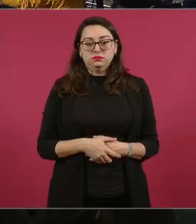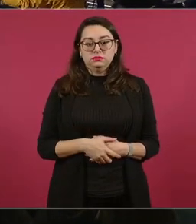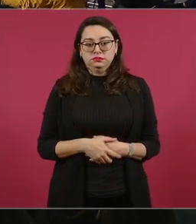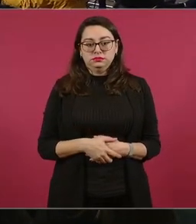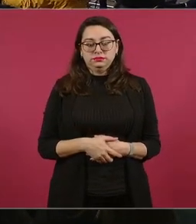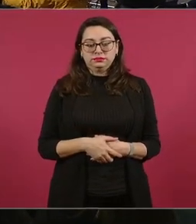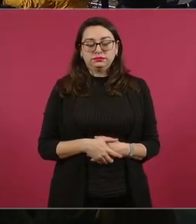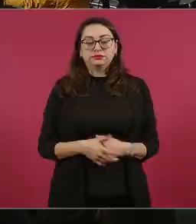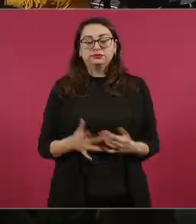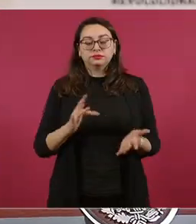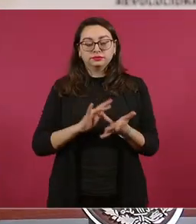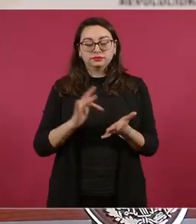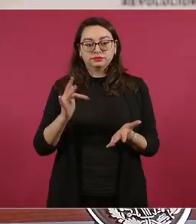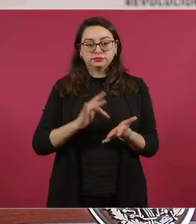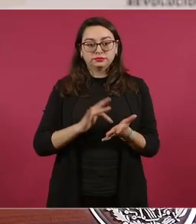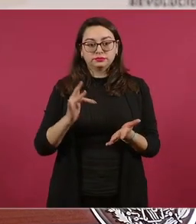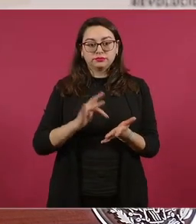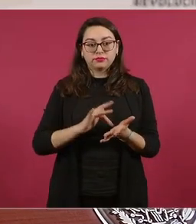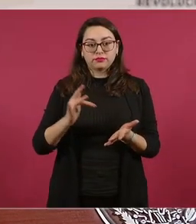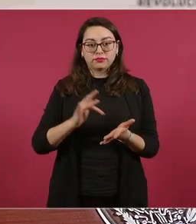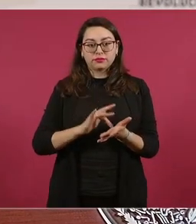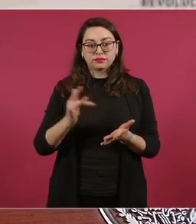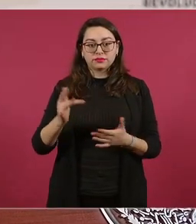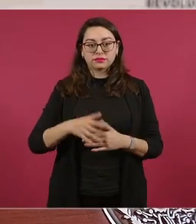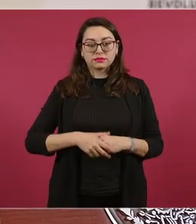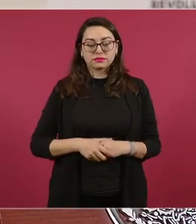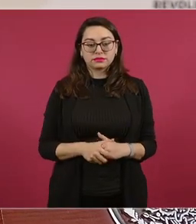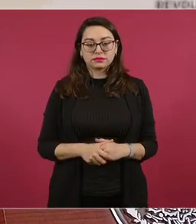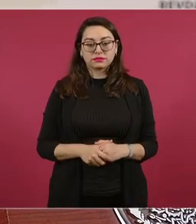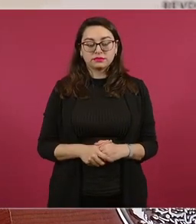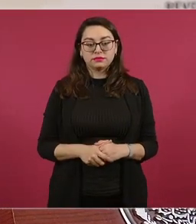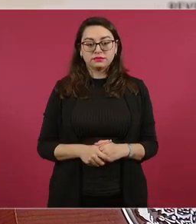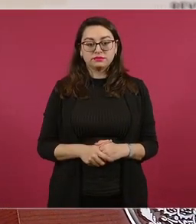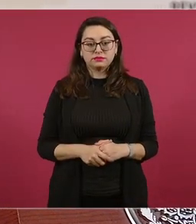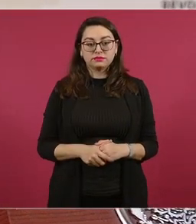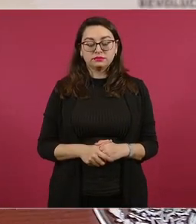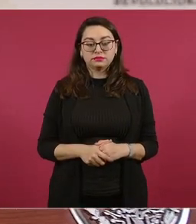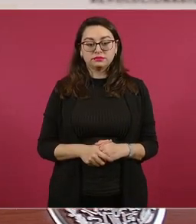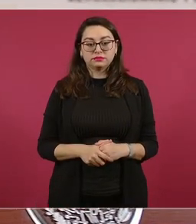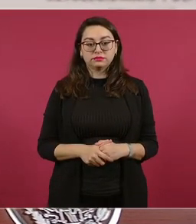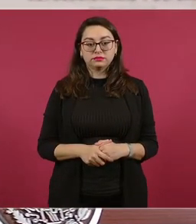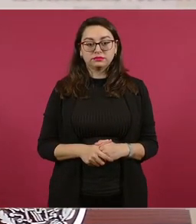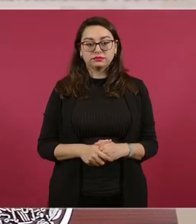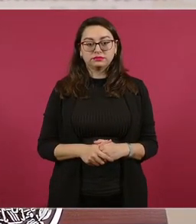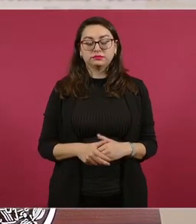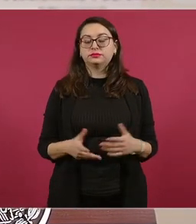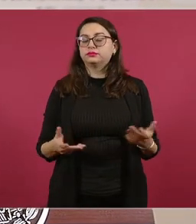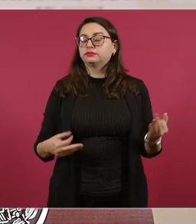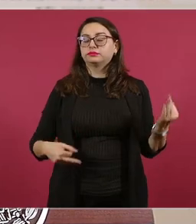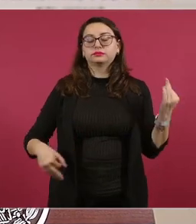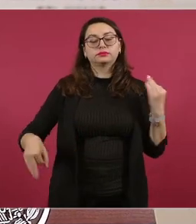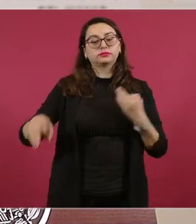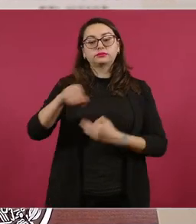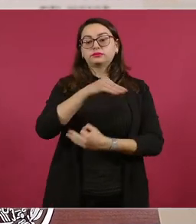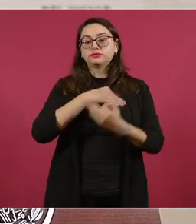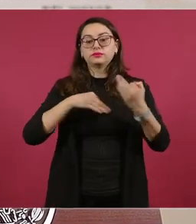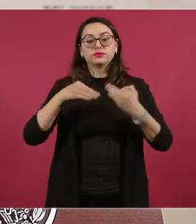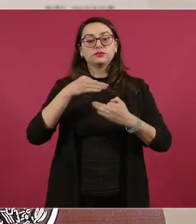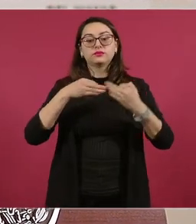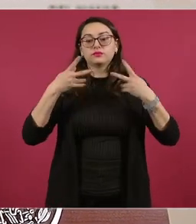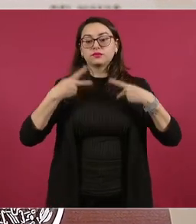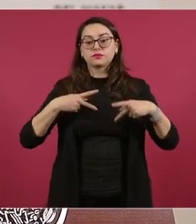Miguel, muchas gracias. Muchísimas gracias. Y muchas gracias a toda la gente que me